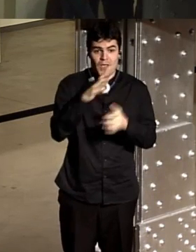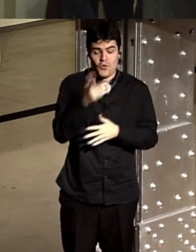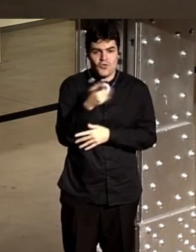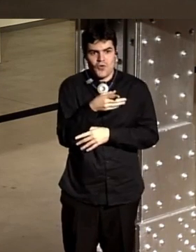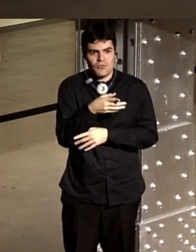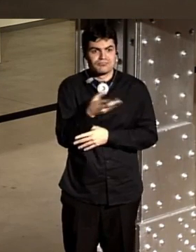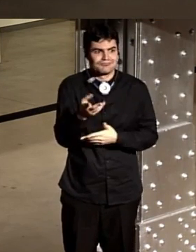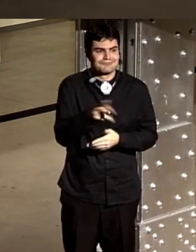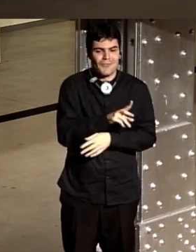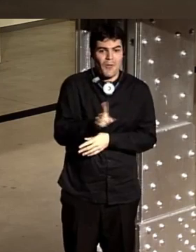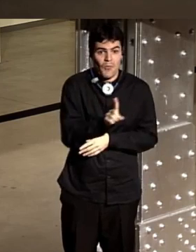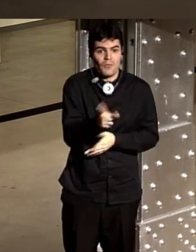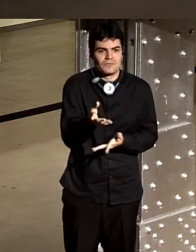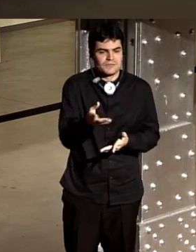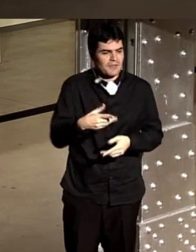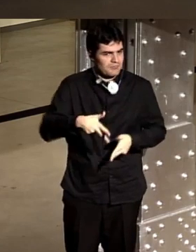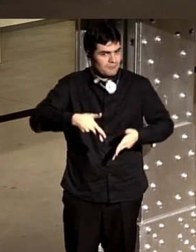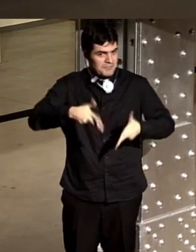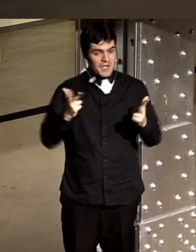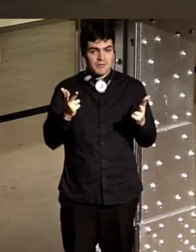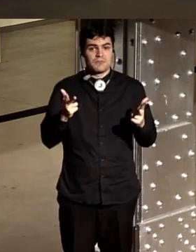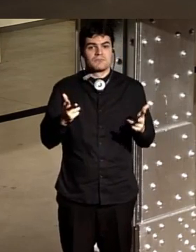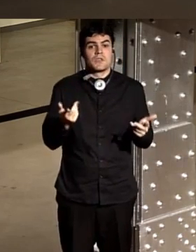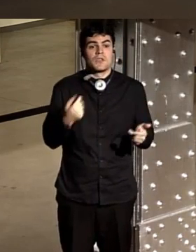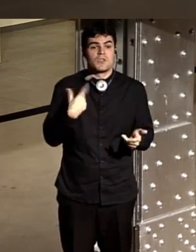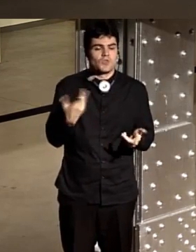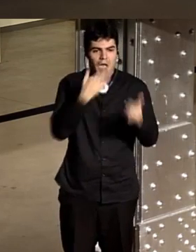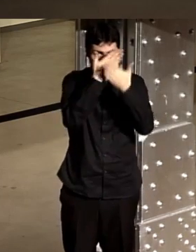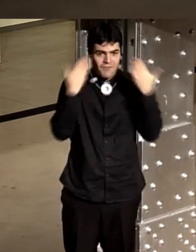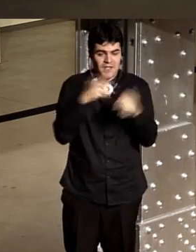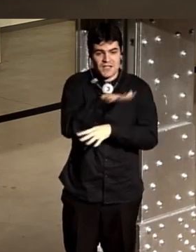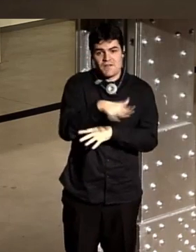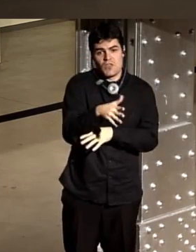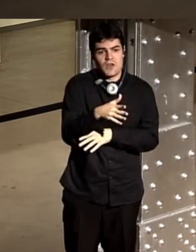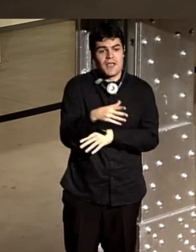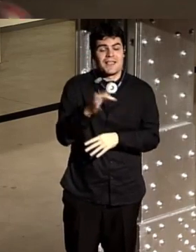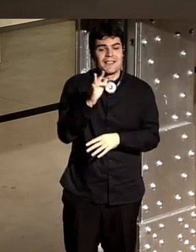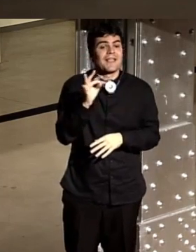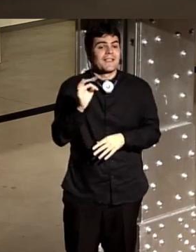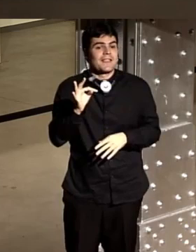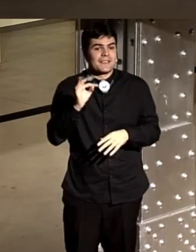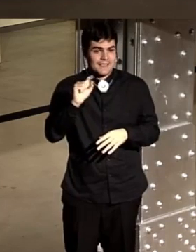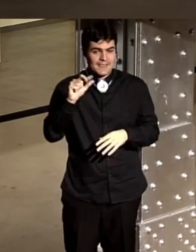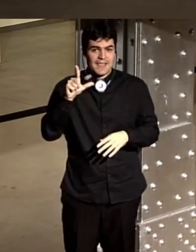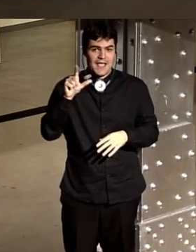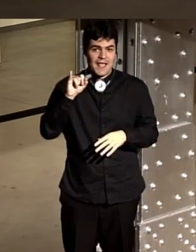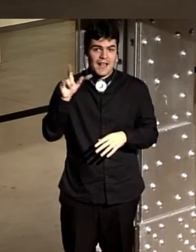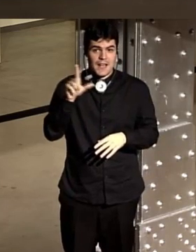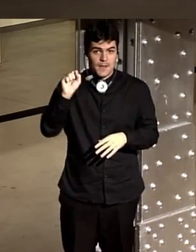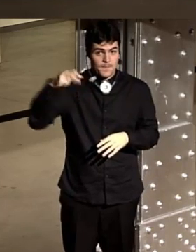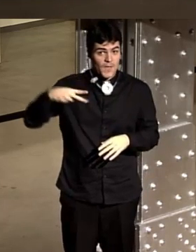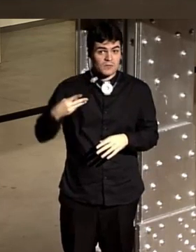puedo mover con mucha libertad. Por ejemplo, cuando solía ir a Afganistán, a la zona talibán, la fotografía era ilegal, la